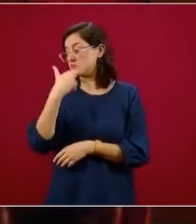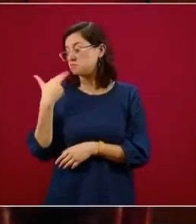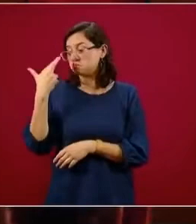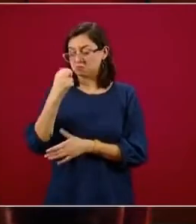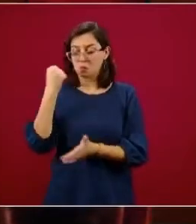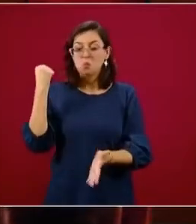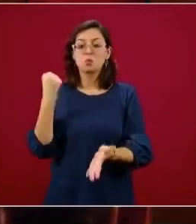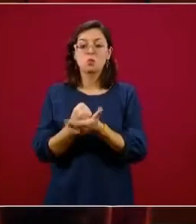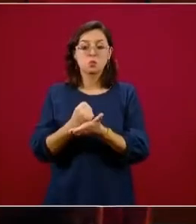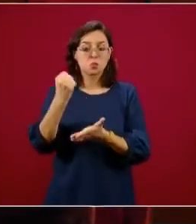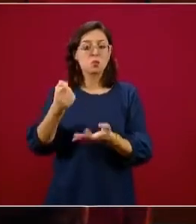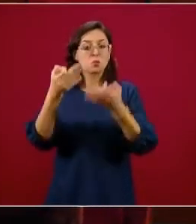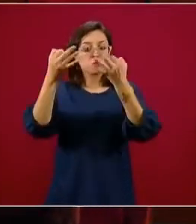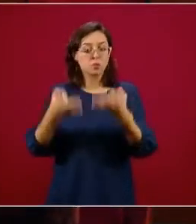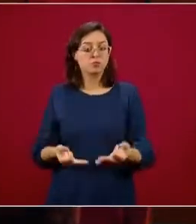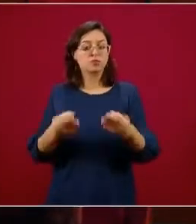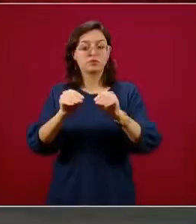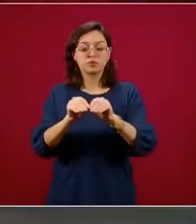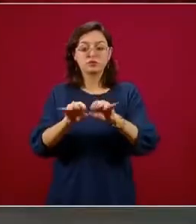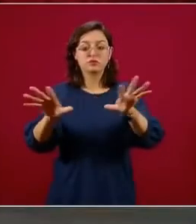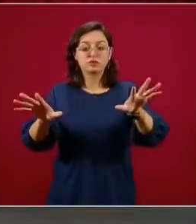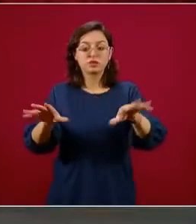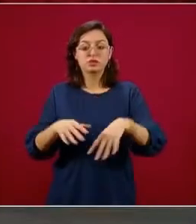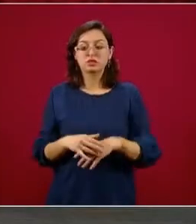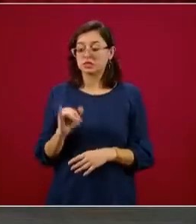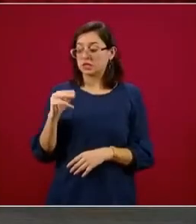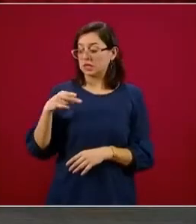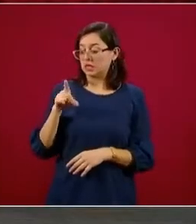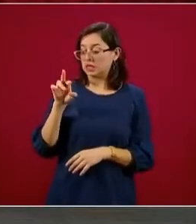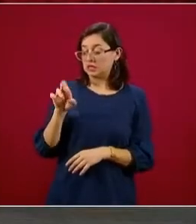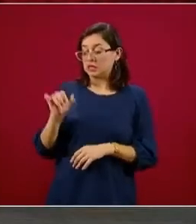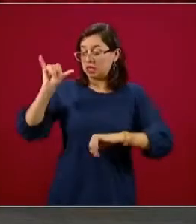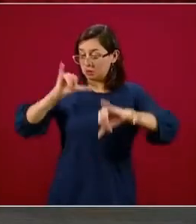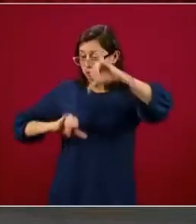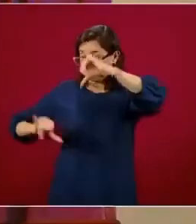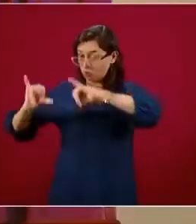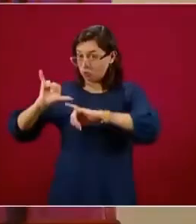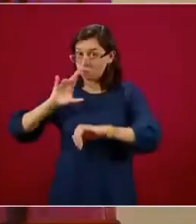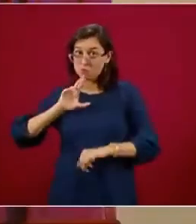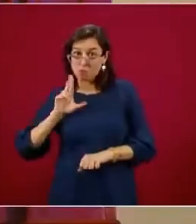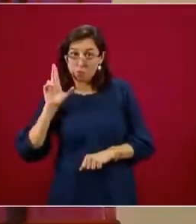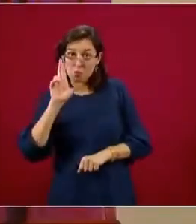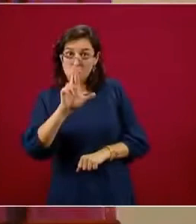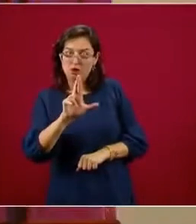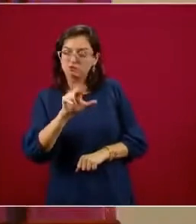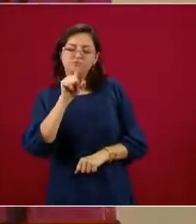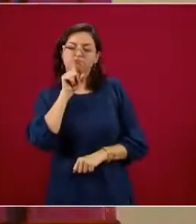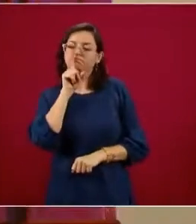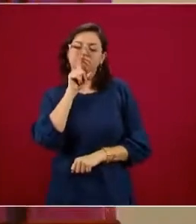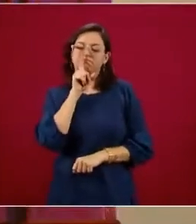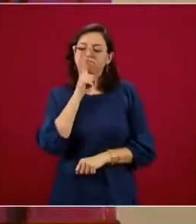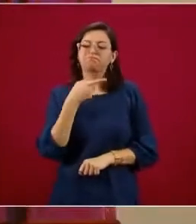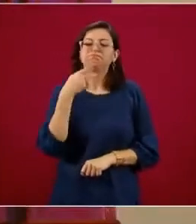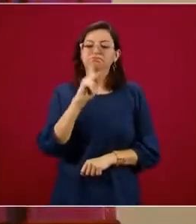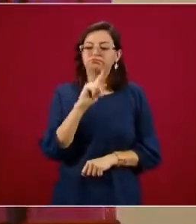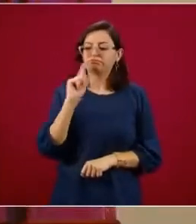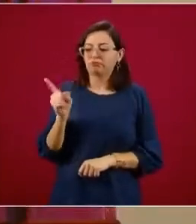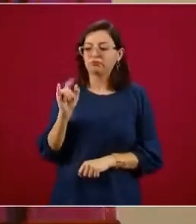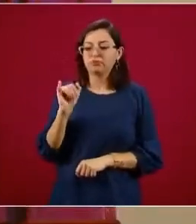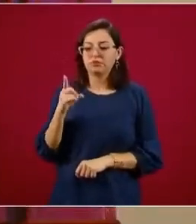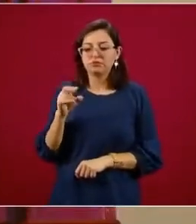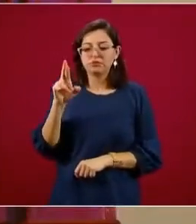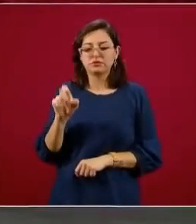emitido de manera oficial, no porque el INDRE procese las muestras, sino porque es el INDRE, la dependencia